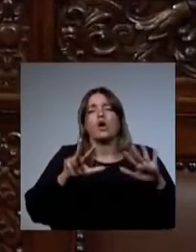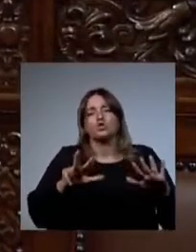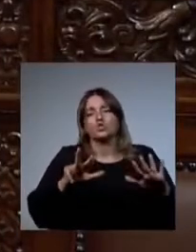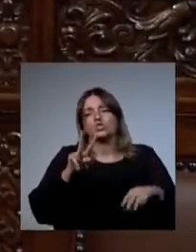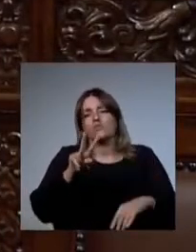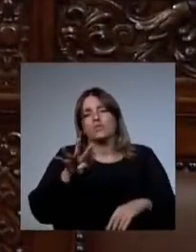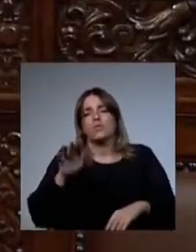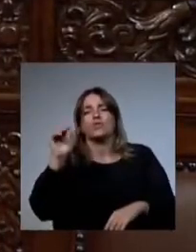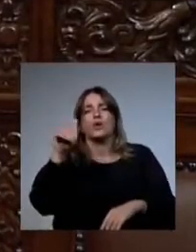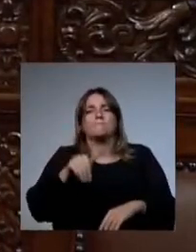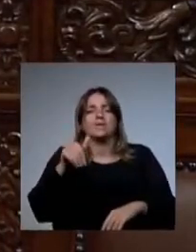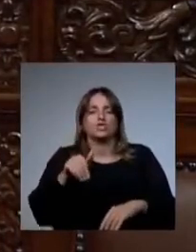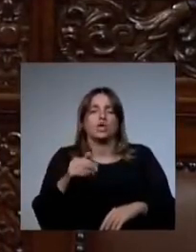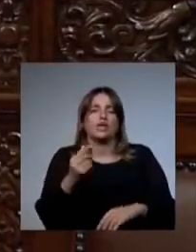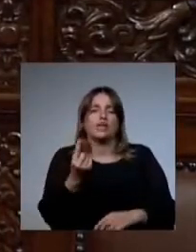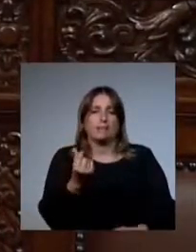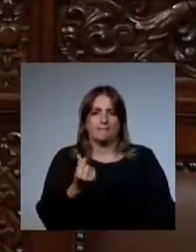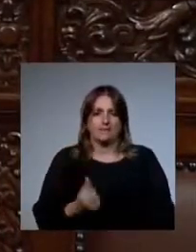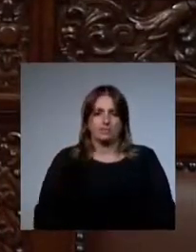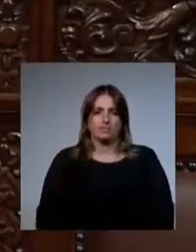millones de pesos.